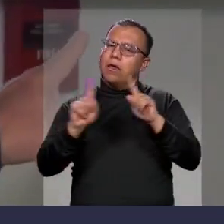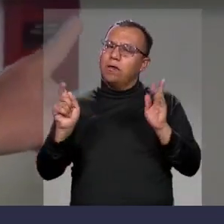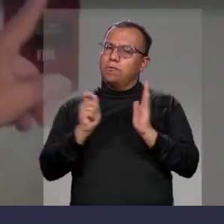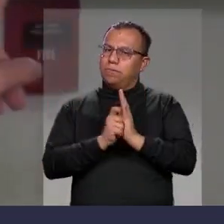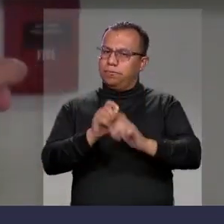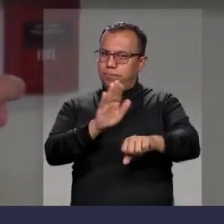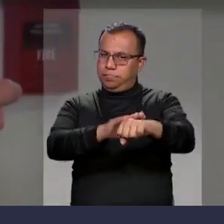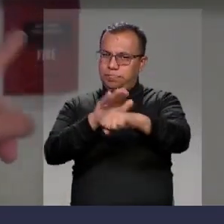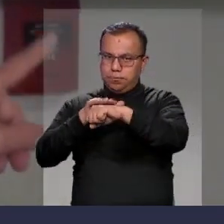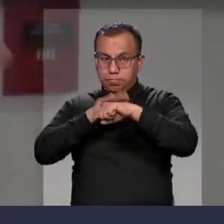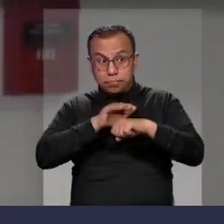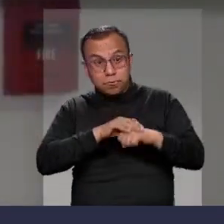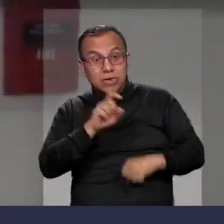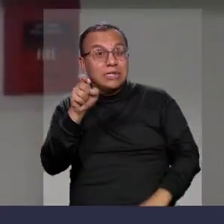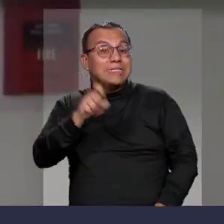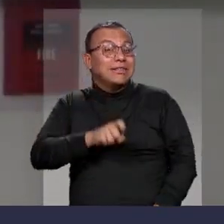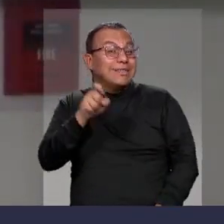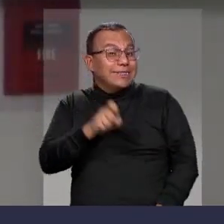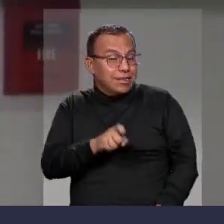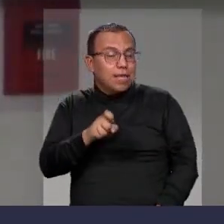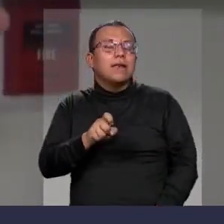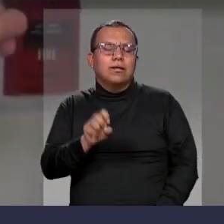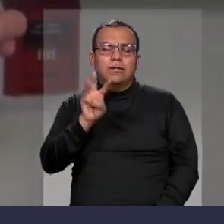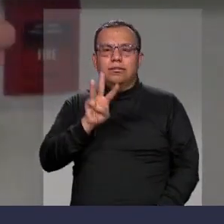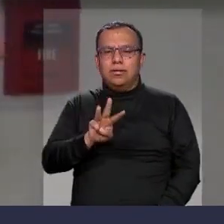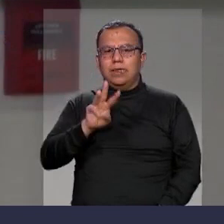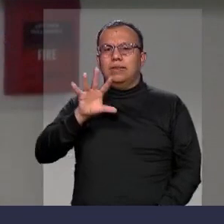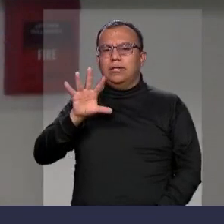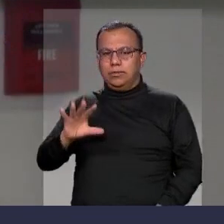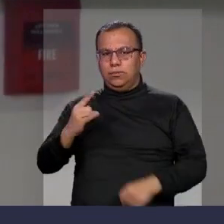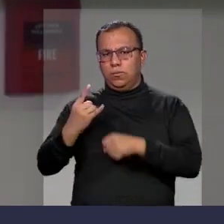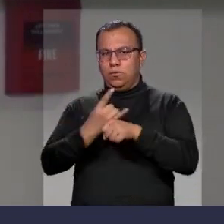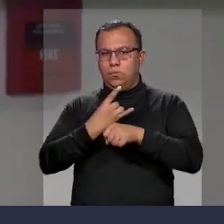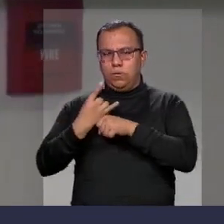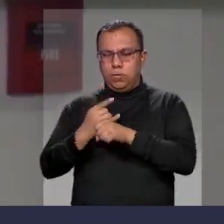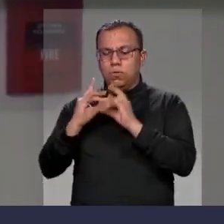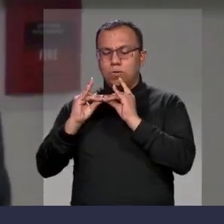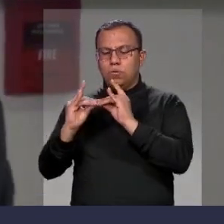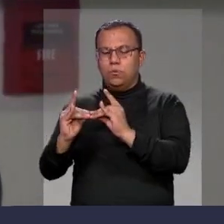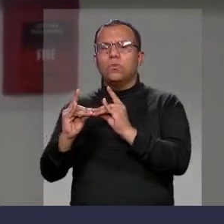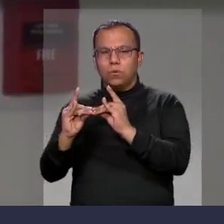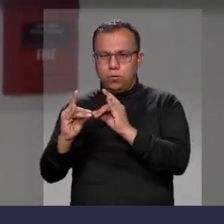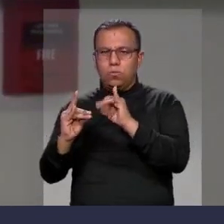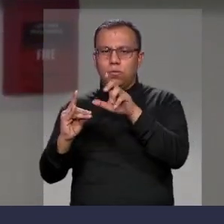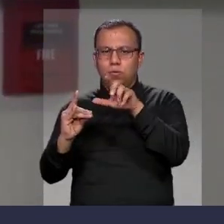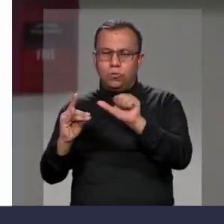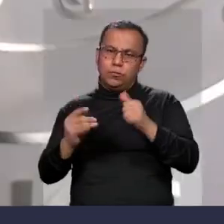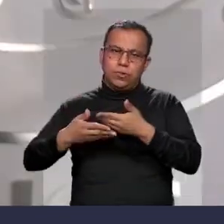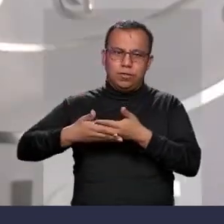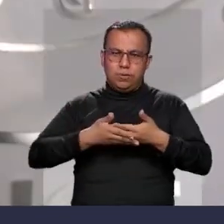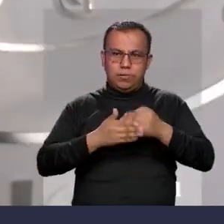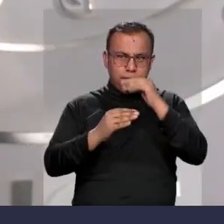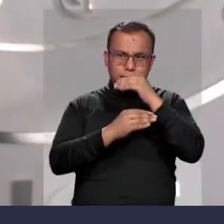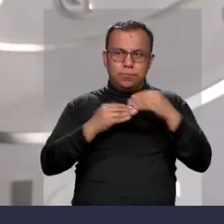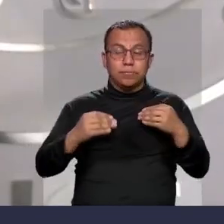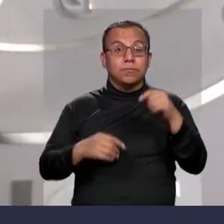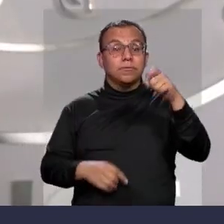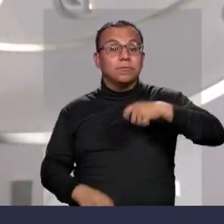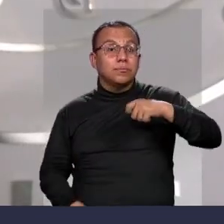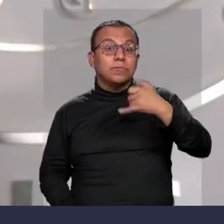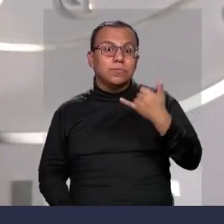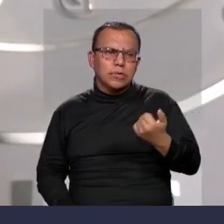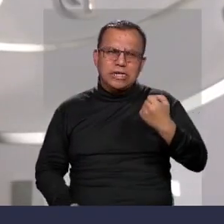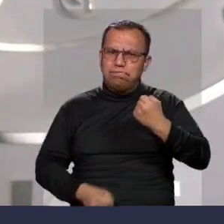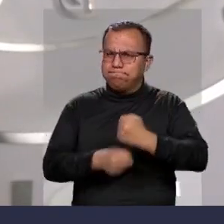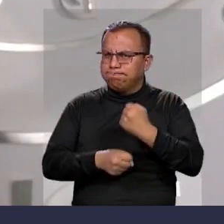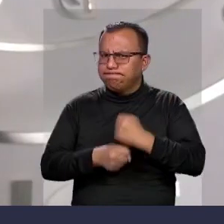que pudiéramos llegar a necesitar hasta 35 UCIs y hasta 98 camas pediátricas. ¿Qué tenemos que hacer? Tenemos que trabajar